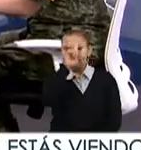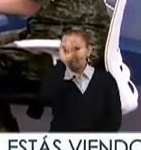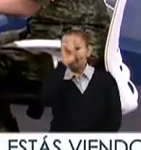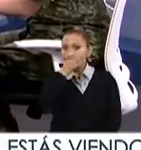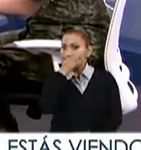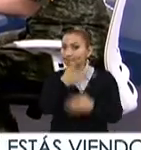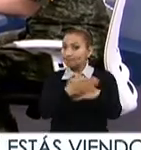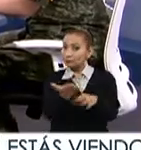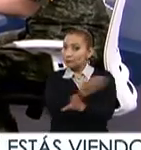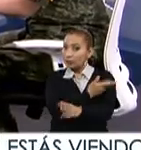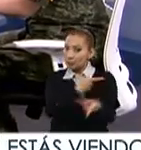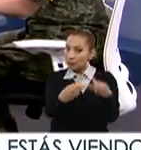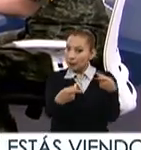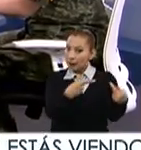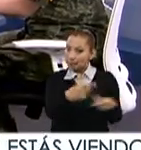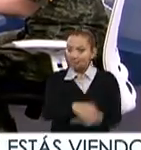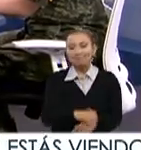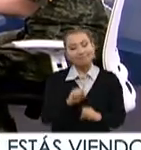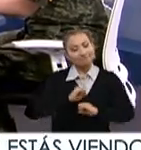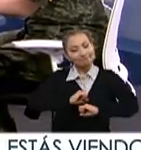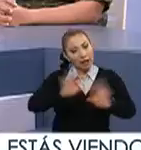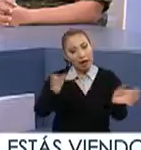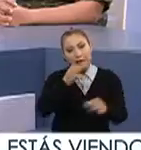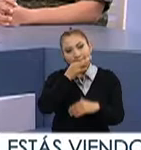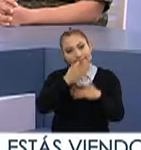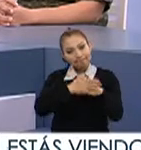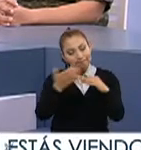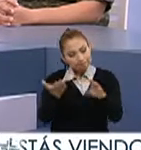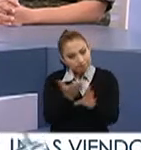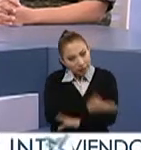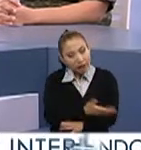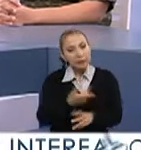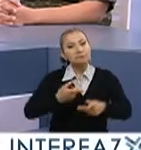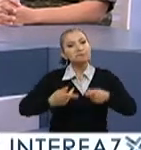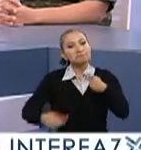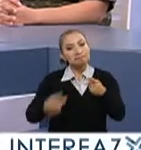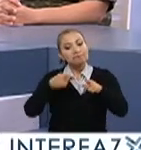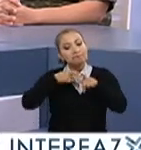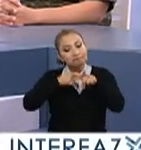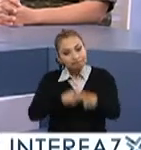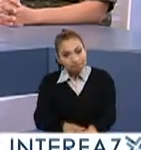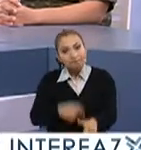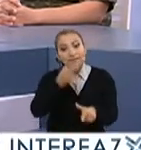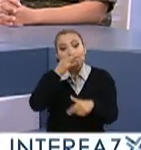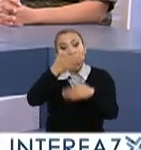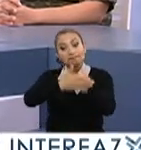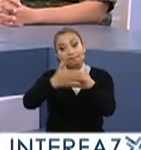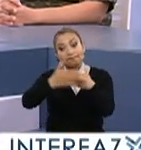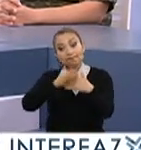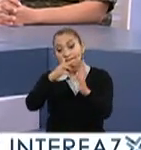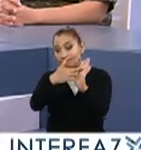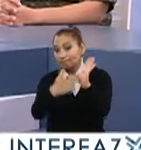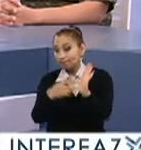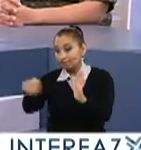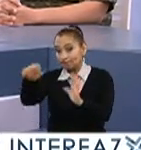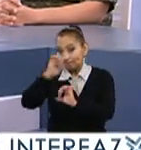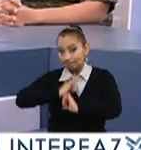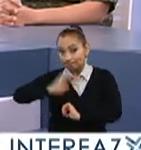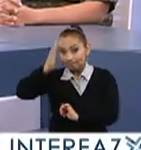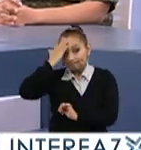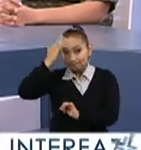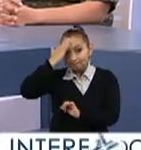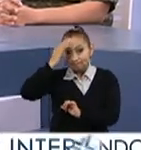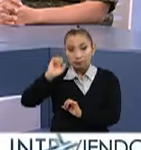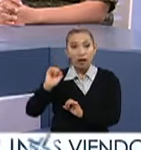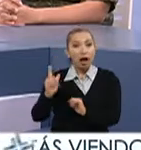recomendación es la prevención a la ciudadanía, Sí, ¿no? por supuesto, la prevención y seguir las instrucciones de las autoridades,